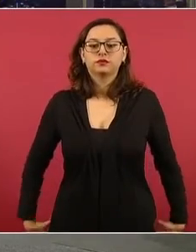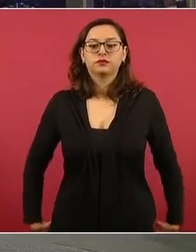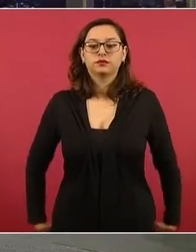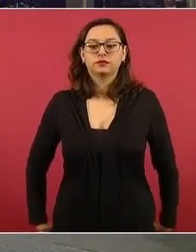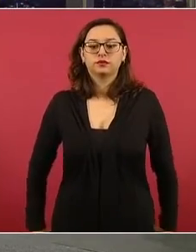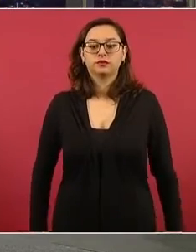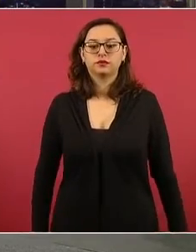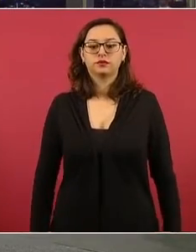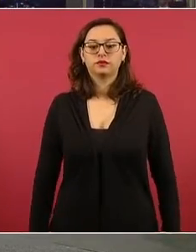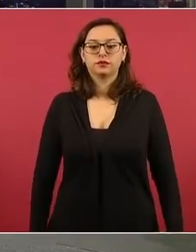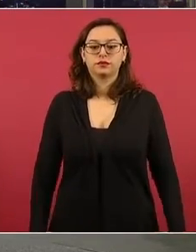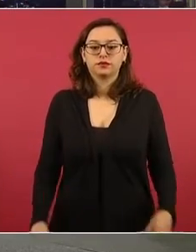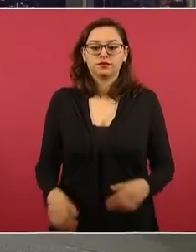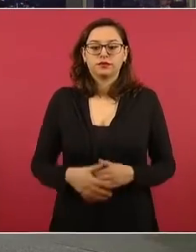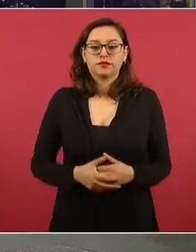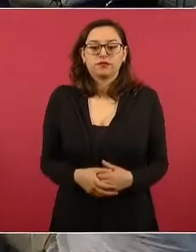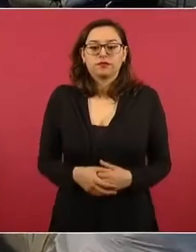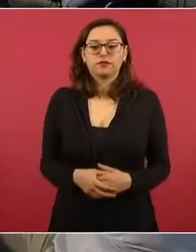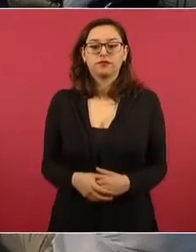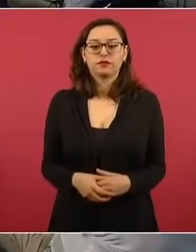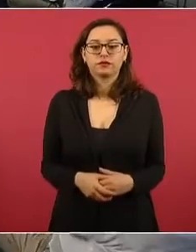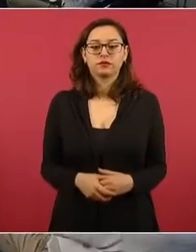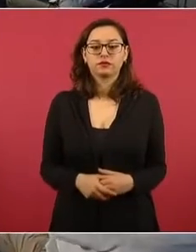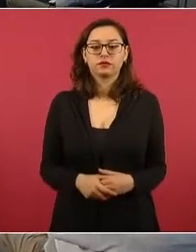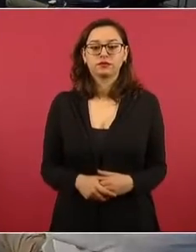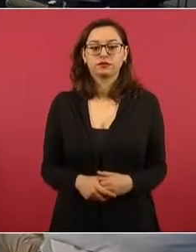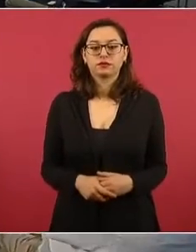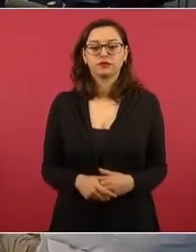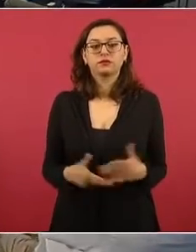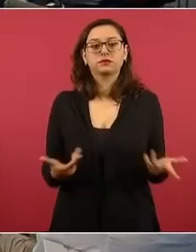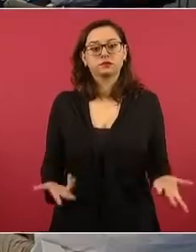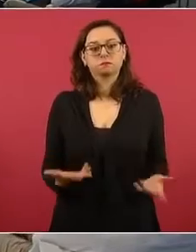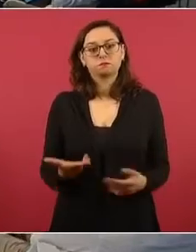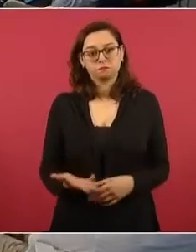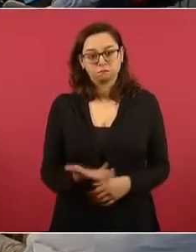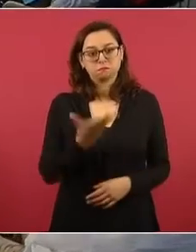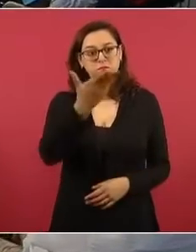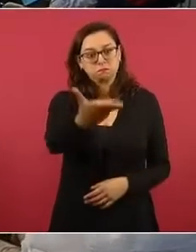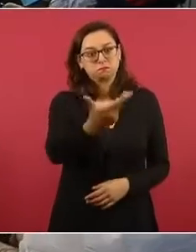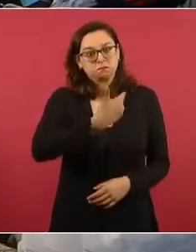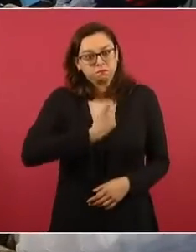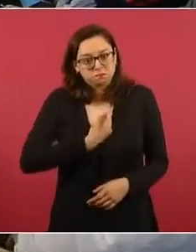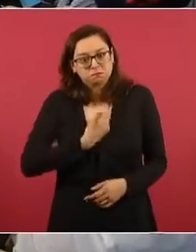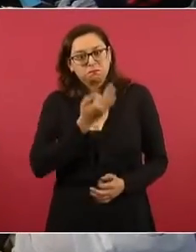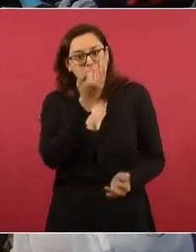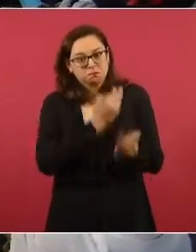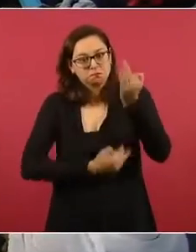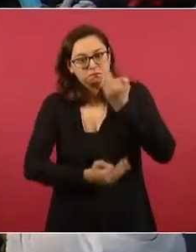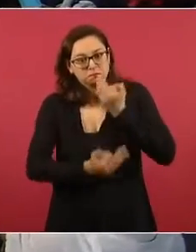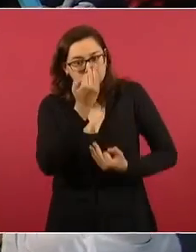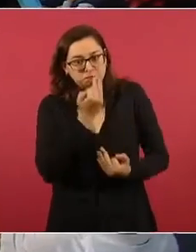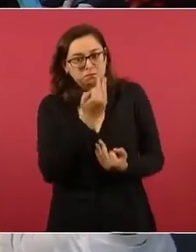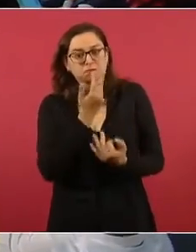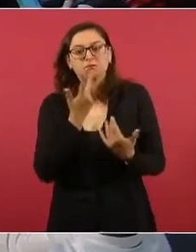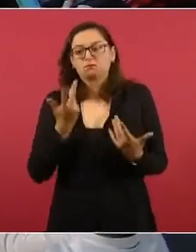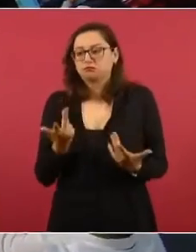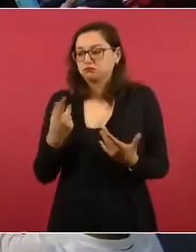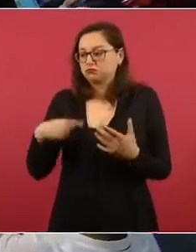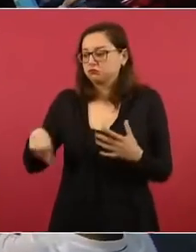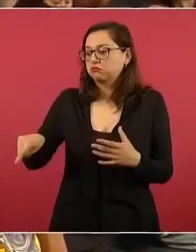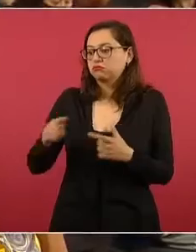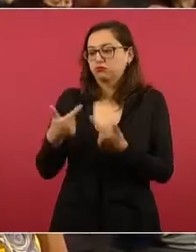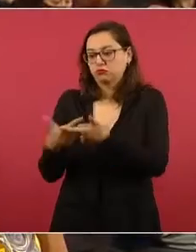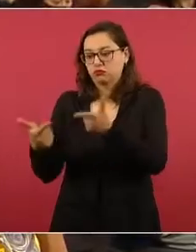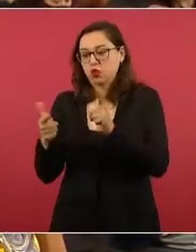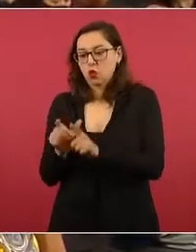palabras muy generosas de solidaridad para su servidor y para el equipo de Sin Censura y amigos y amigas que hemos recibido amenazas de